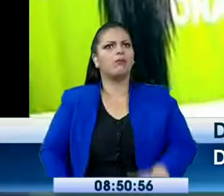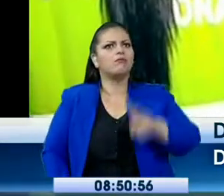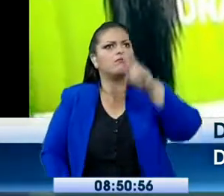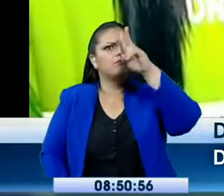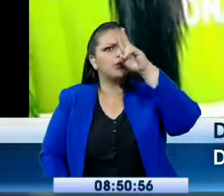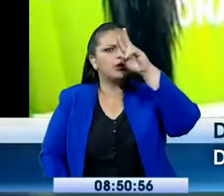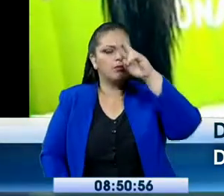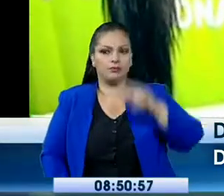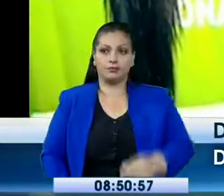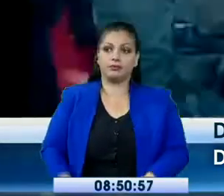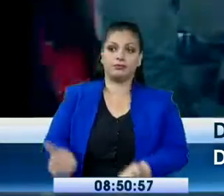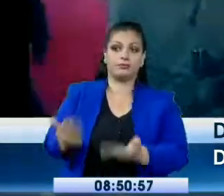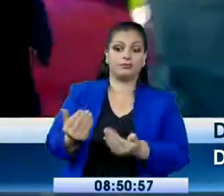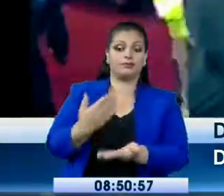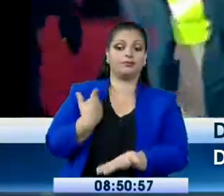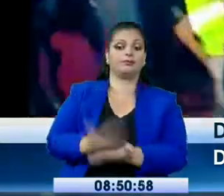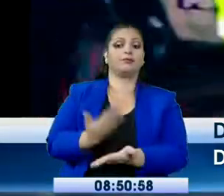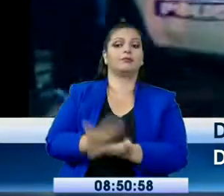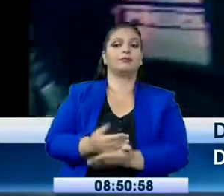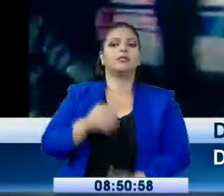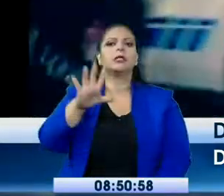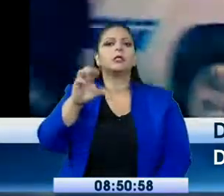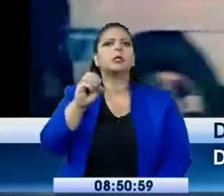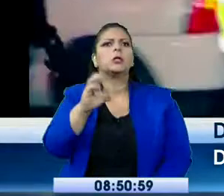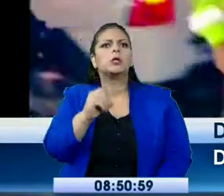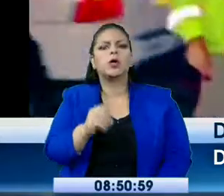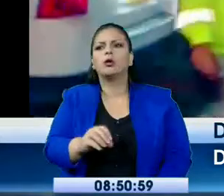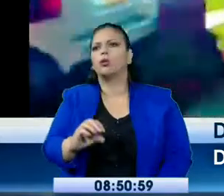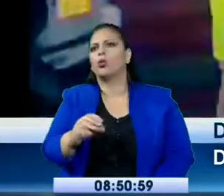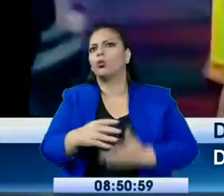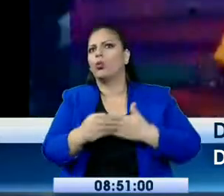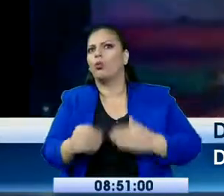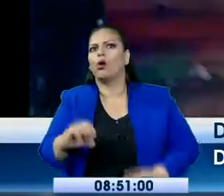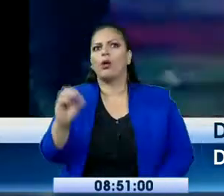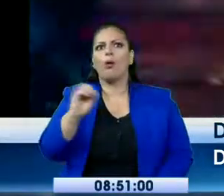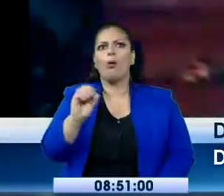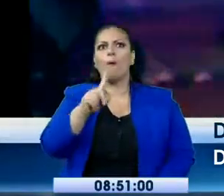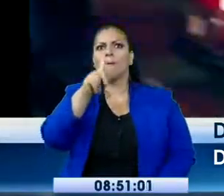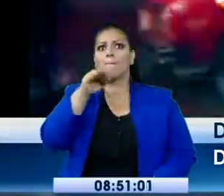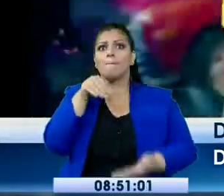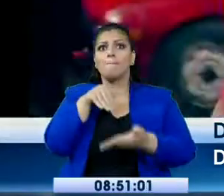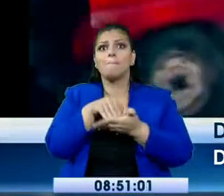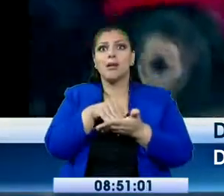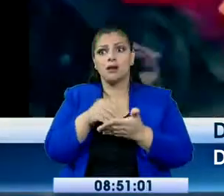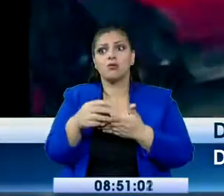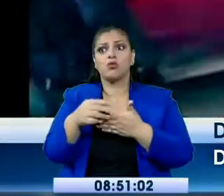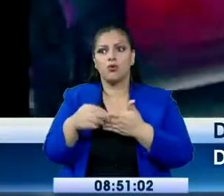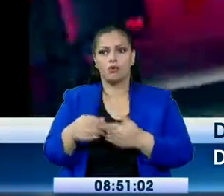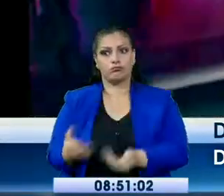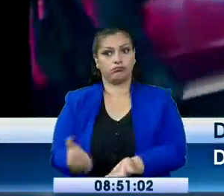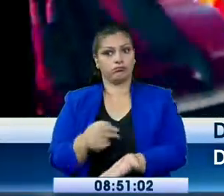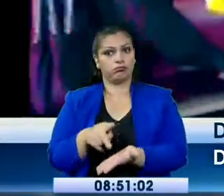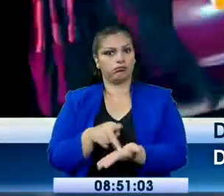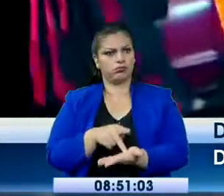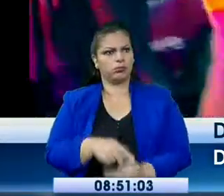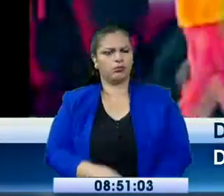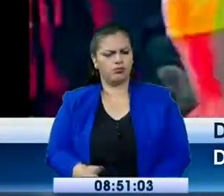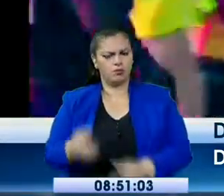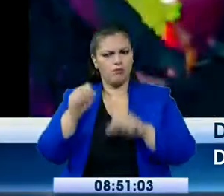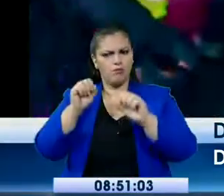los 500 hasta $1,000, que dependían de los beneficios que obtendrían con el documento. Entre ellos estaban importaciones de